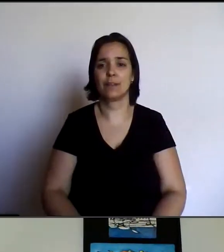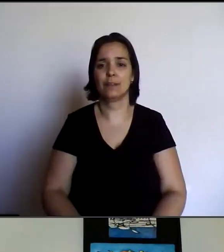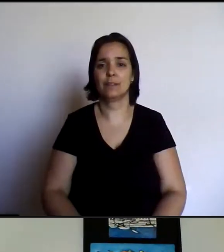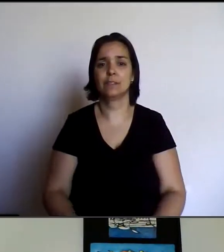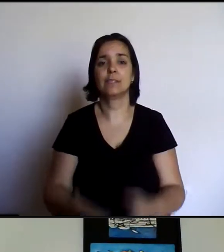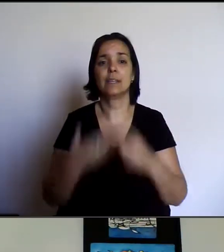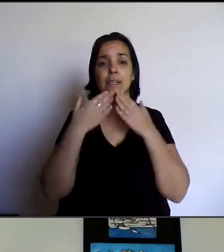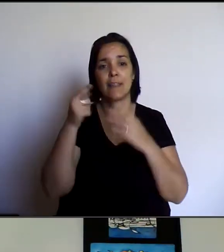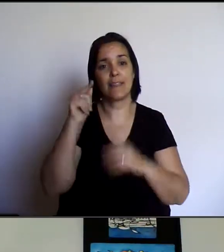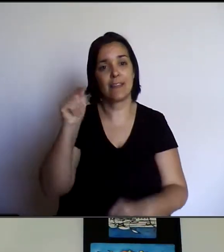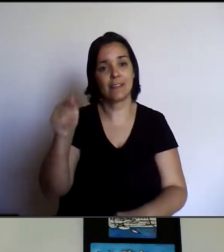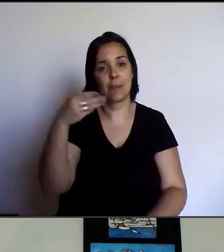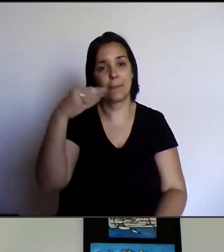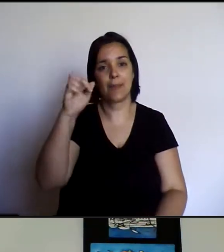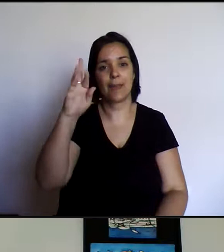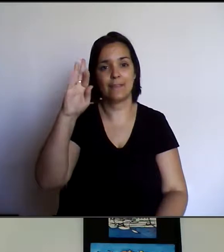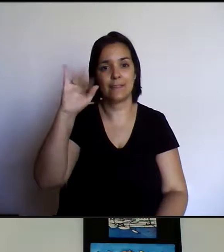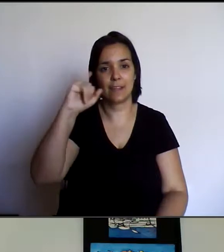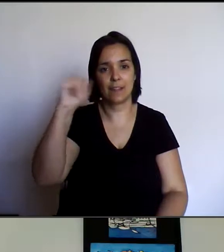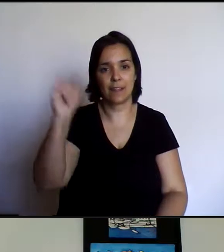Gracias a ti, Beatriz,